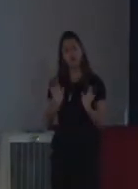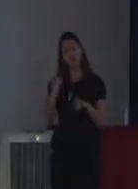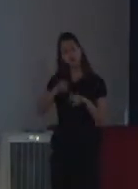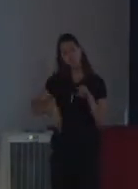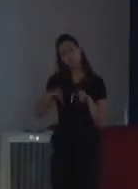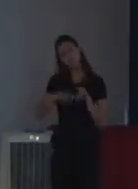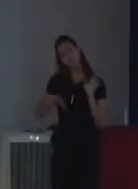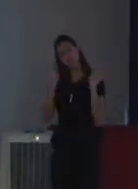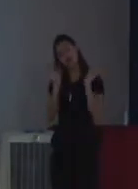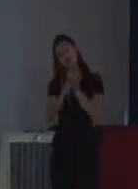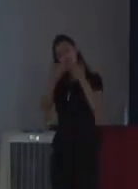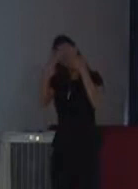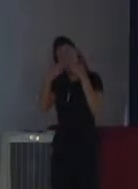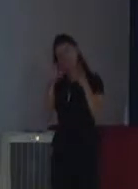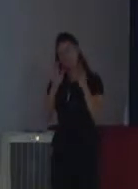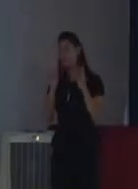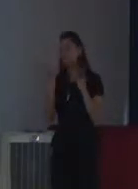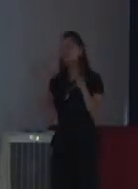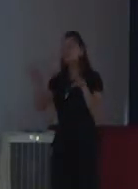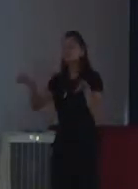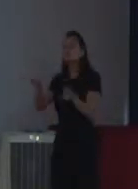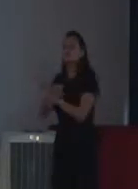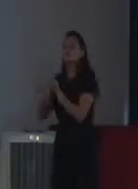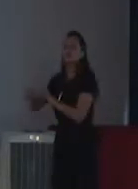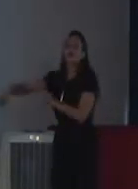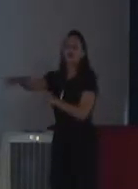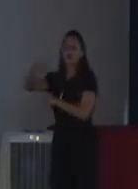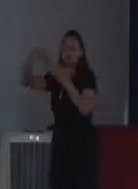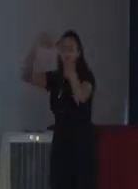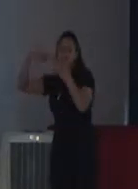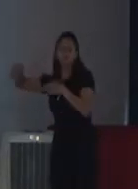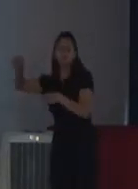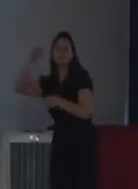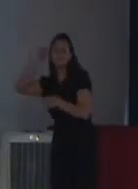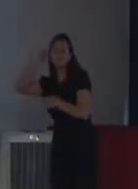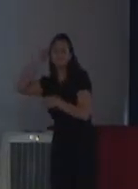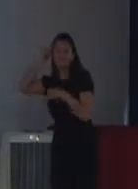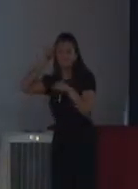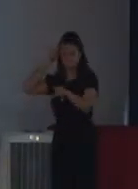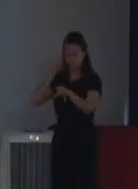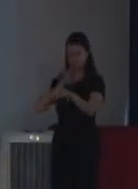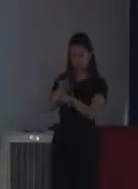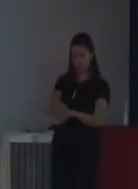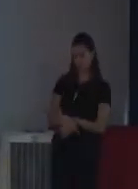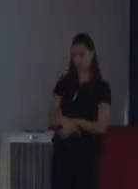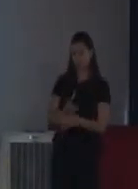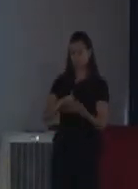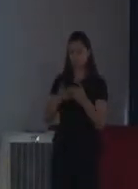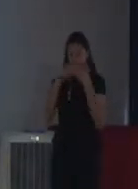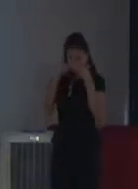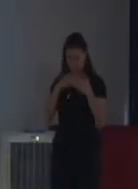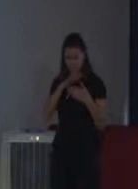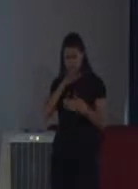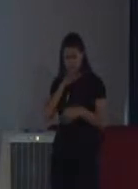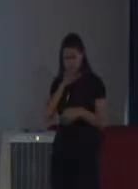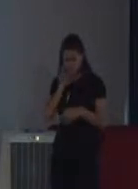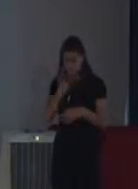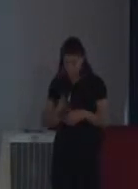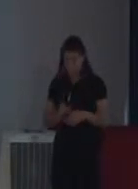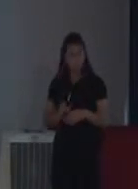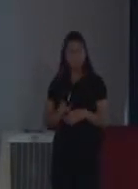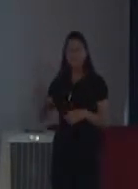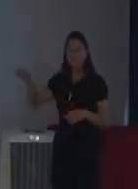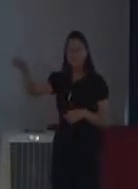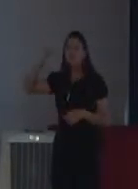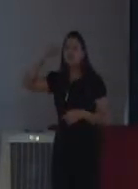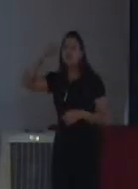limitado, el limitado es la sociedad, es decir, el discapacitado no es la persona, es el Estado, ¿sí? Que le